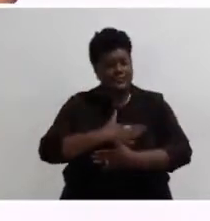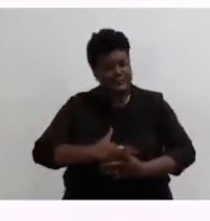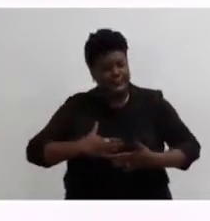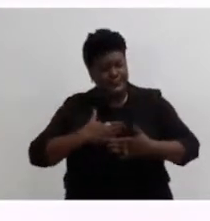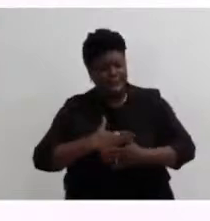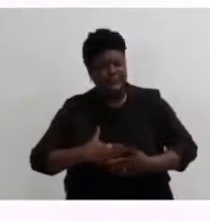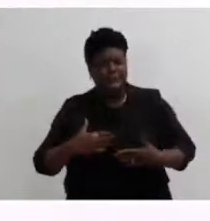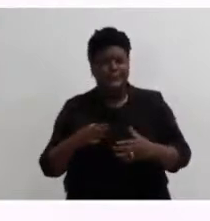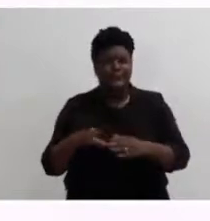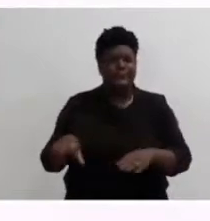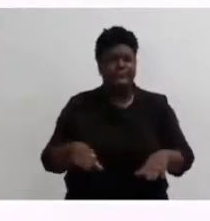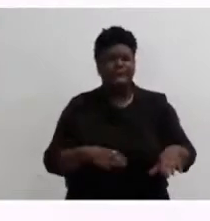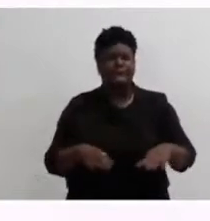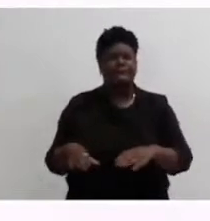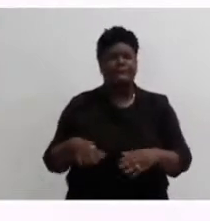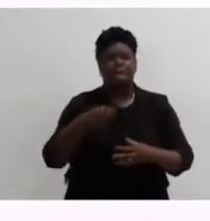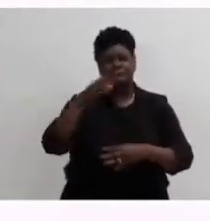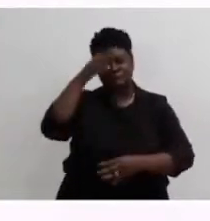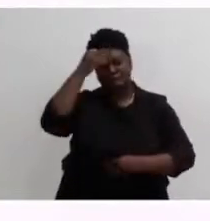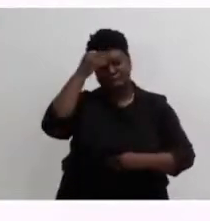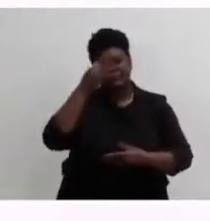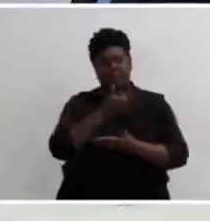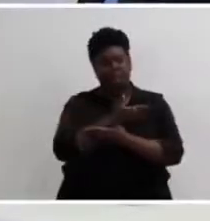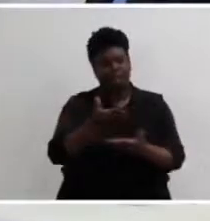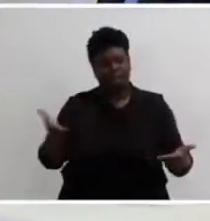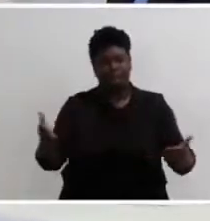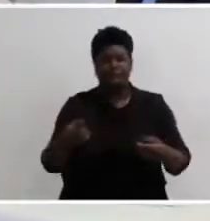nuestro experto invitado, Paul Hoffman. Éxitos.